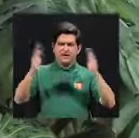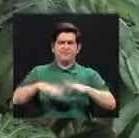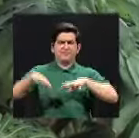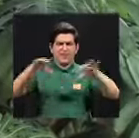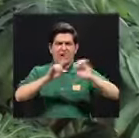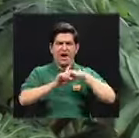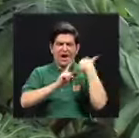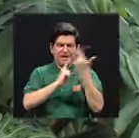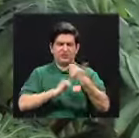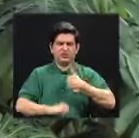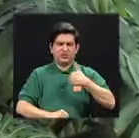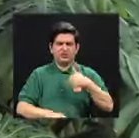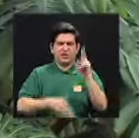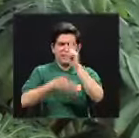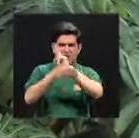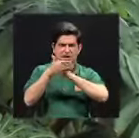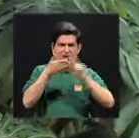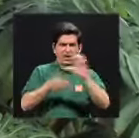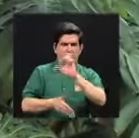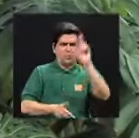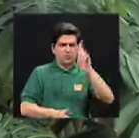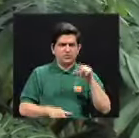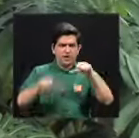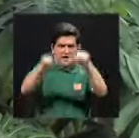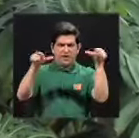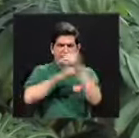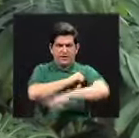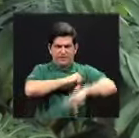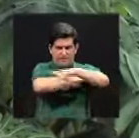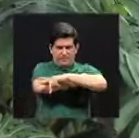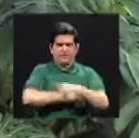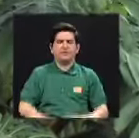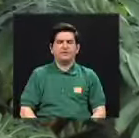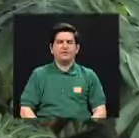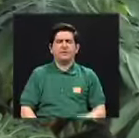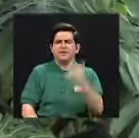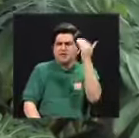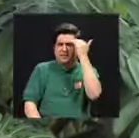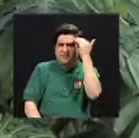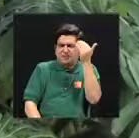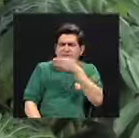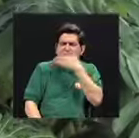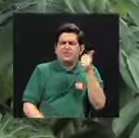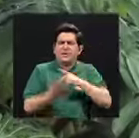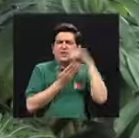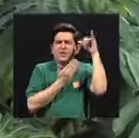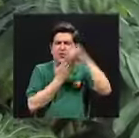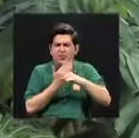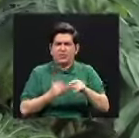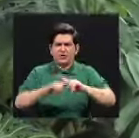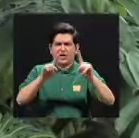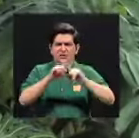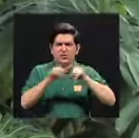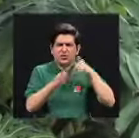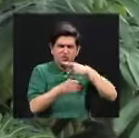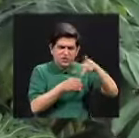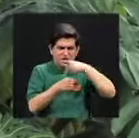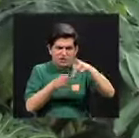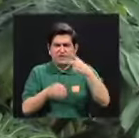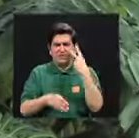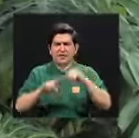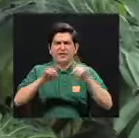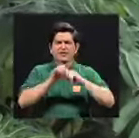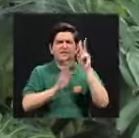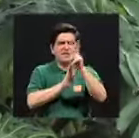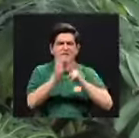amplio de acción social que tiene la Universidad de Costa Rica en esta zona del país. Así que para conocer mejor ese proyecto interdisciplinario,